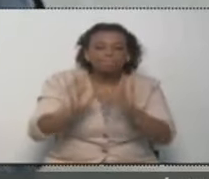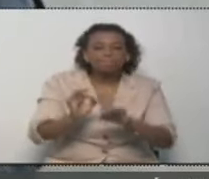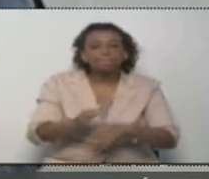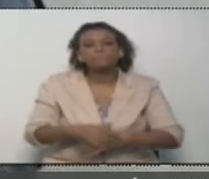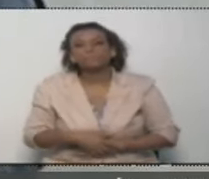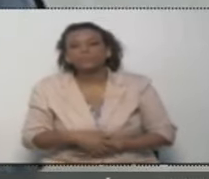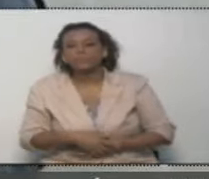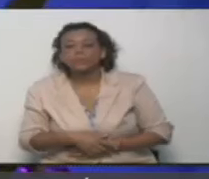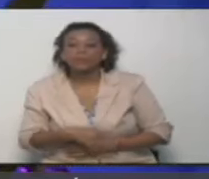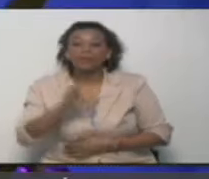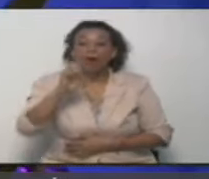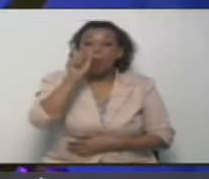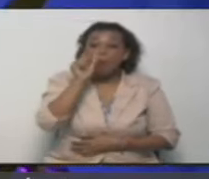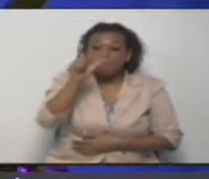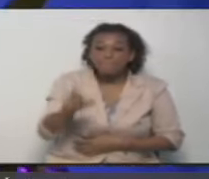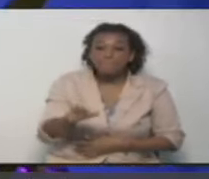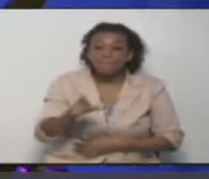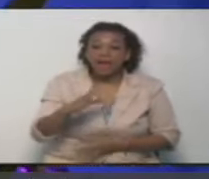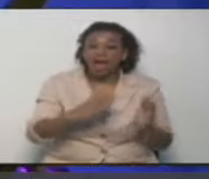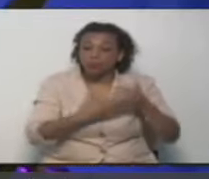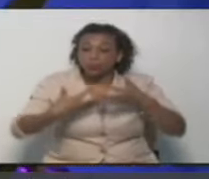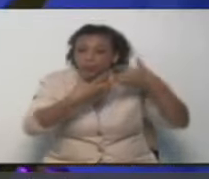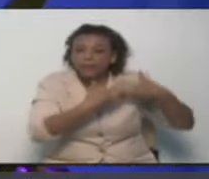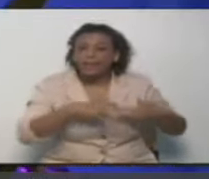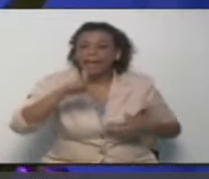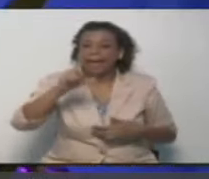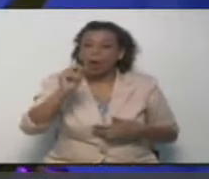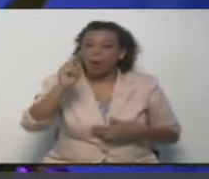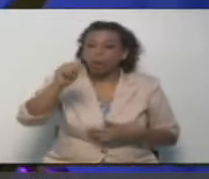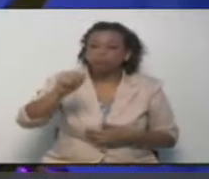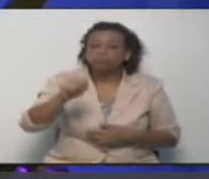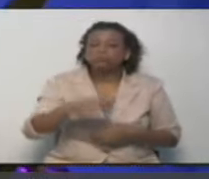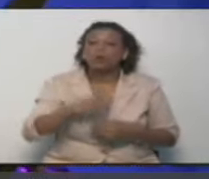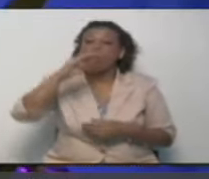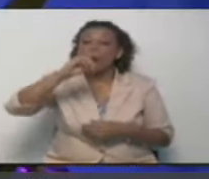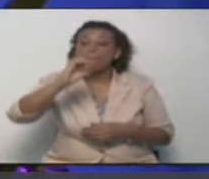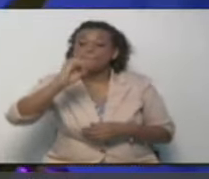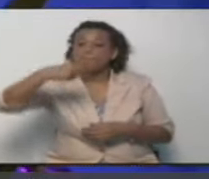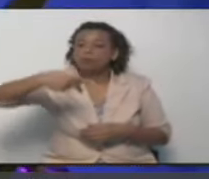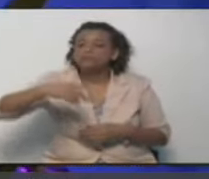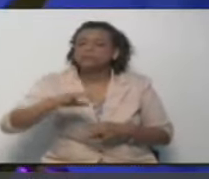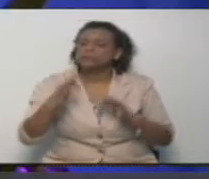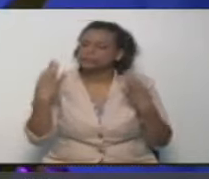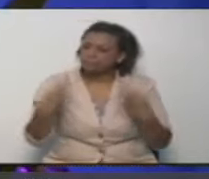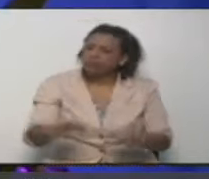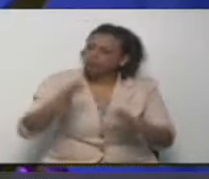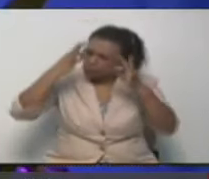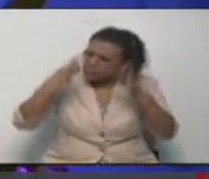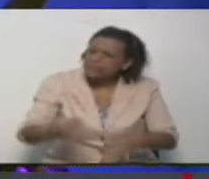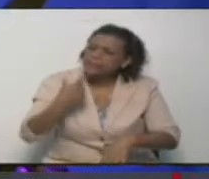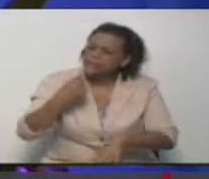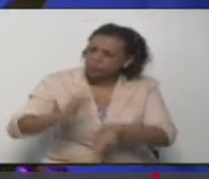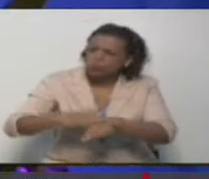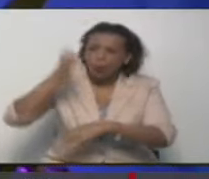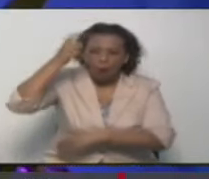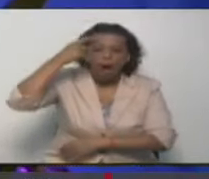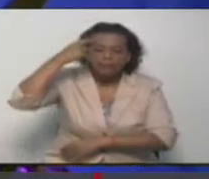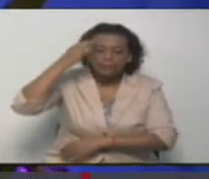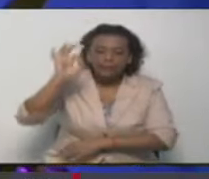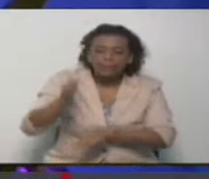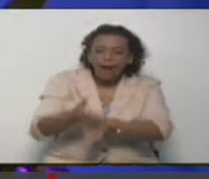que Elon Musk, sé lo que te estoy diciendo lo digo con conocimiento de